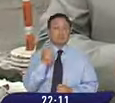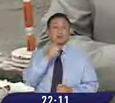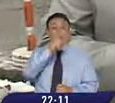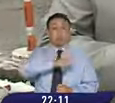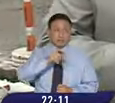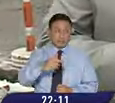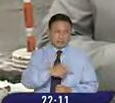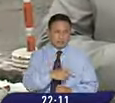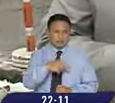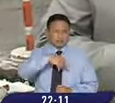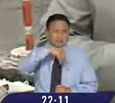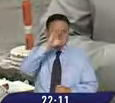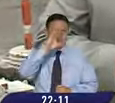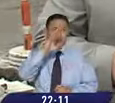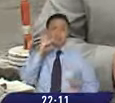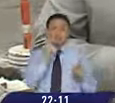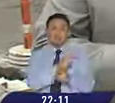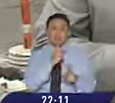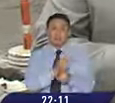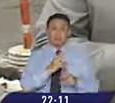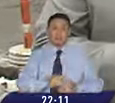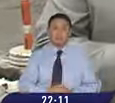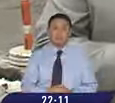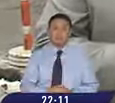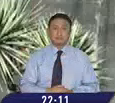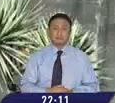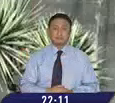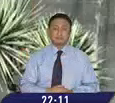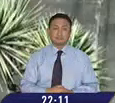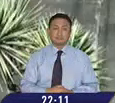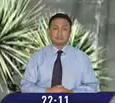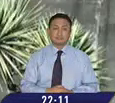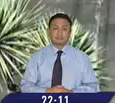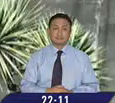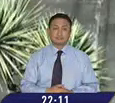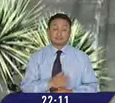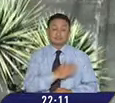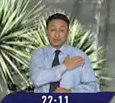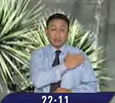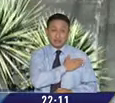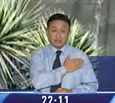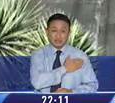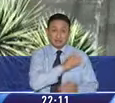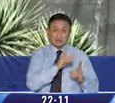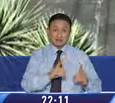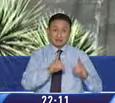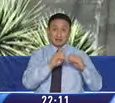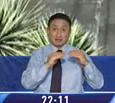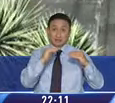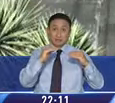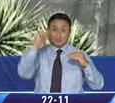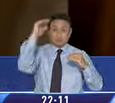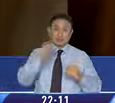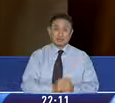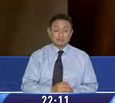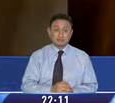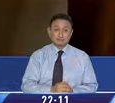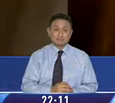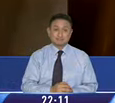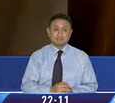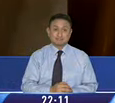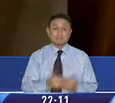de inseguridad para los capitalinos es alarmante. Desconfianza que ha escalado a niveles nunca vistos y que parece